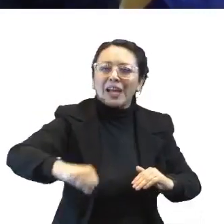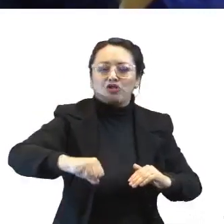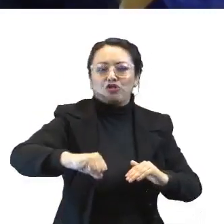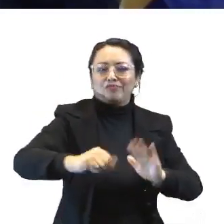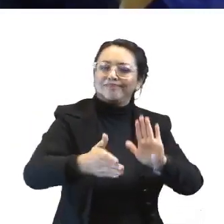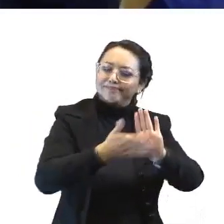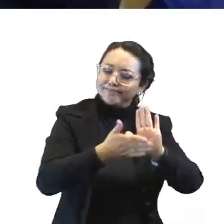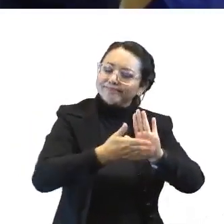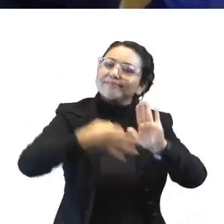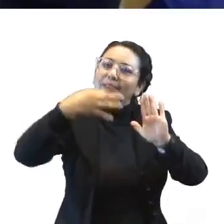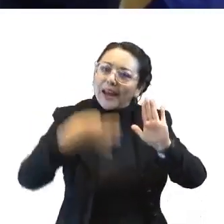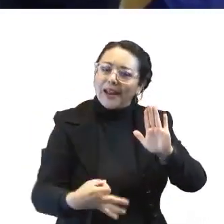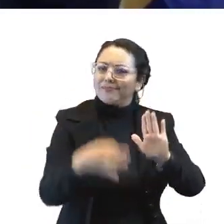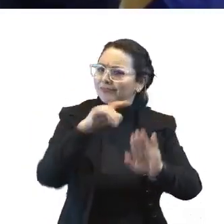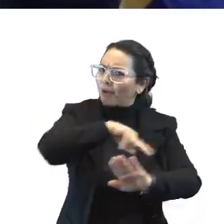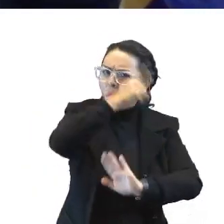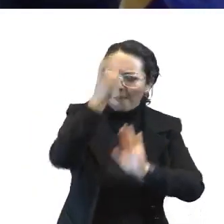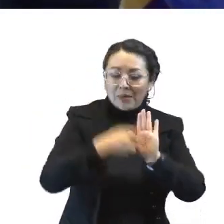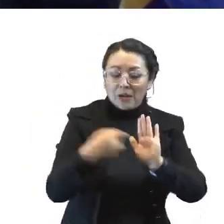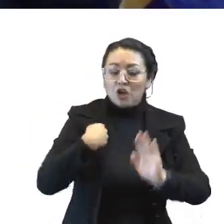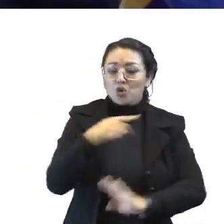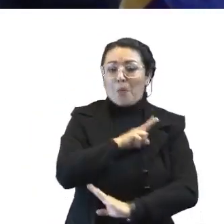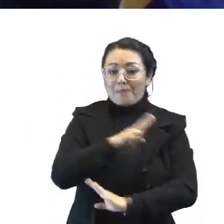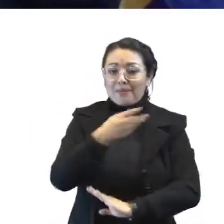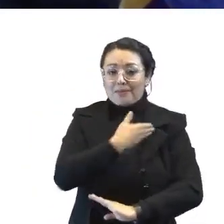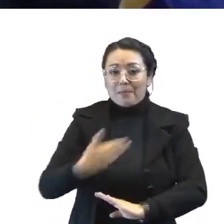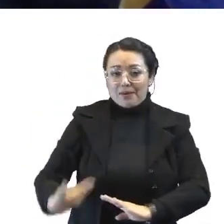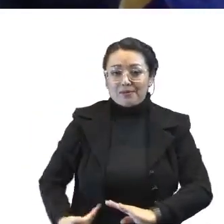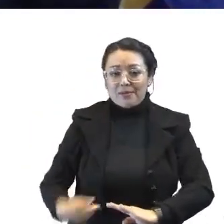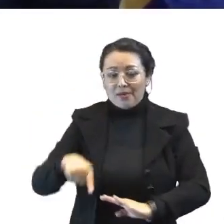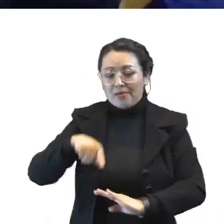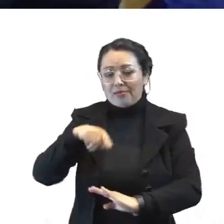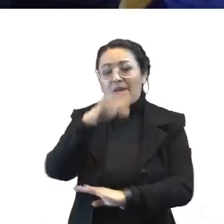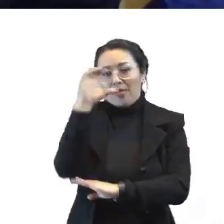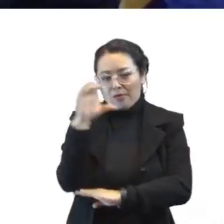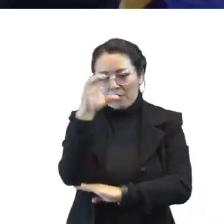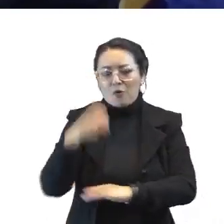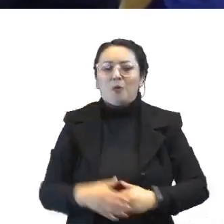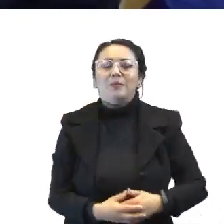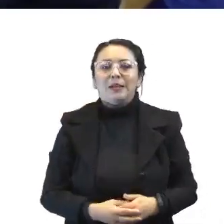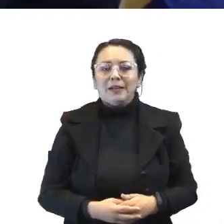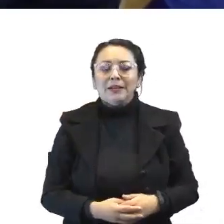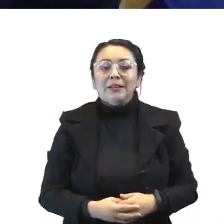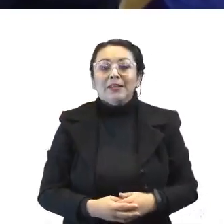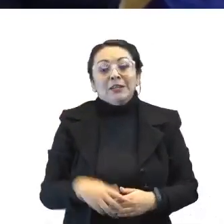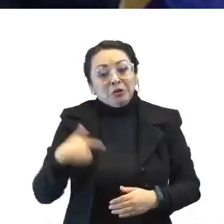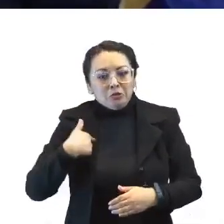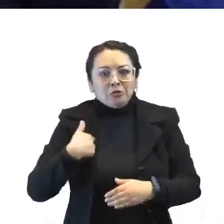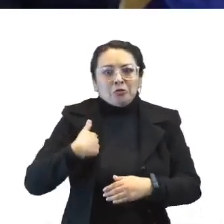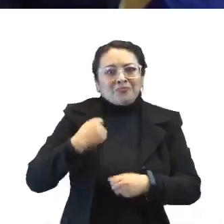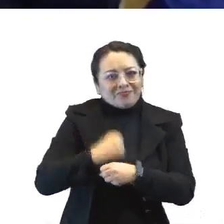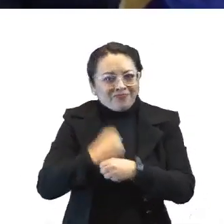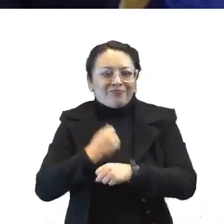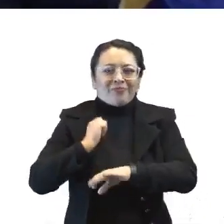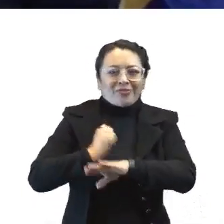su integridad como vicepresidenta de la República de Colombia. Tarea que, por